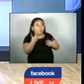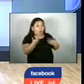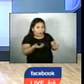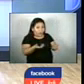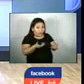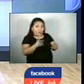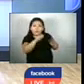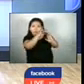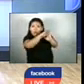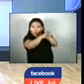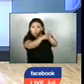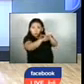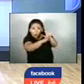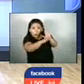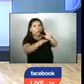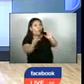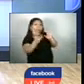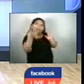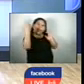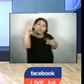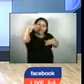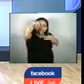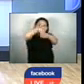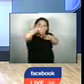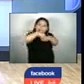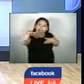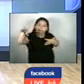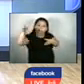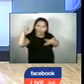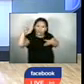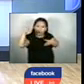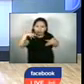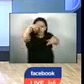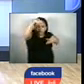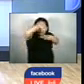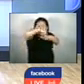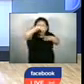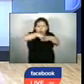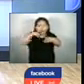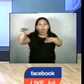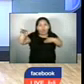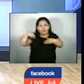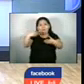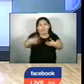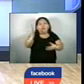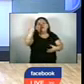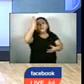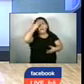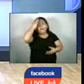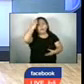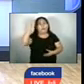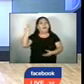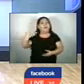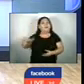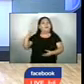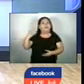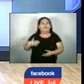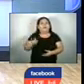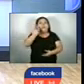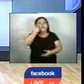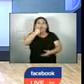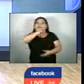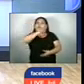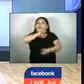la misma lista de medicamentos que ya se entregaban en el bolso azul, que muchos de nosotros que ya hemos padecido de